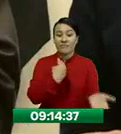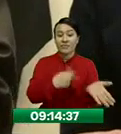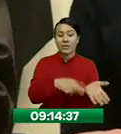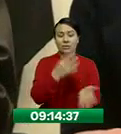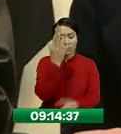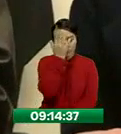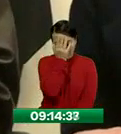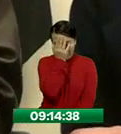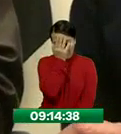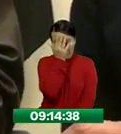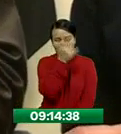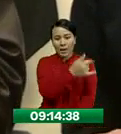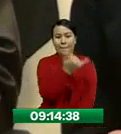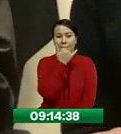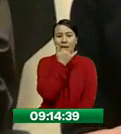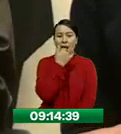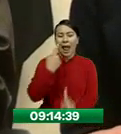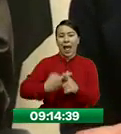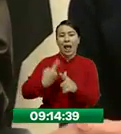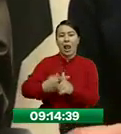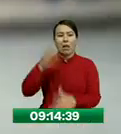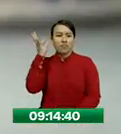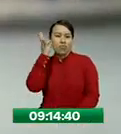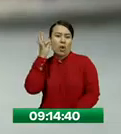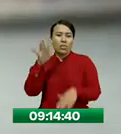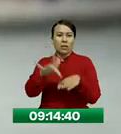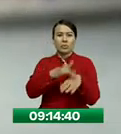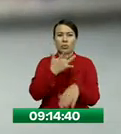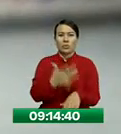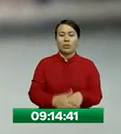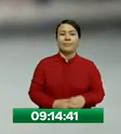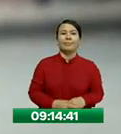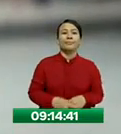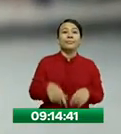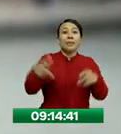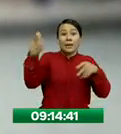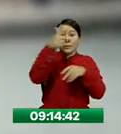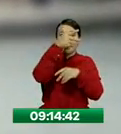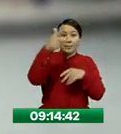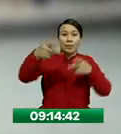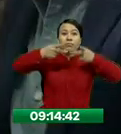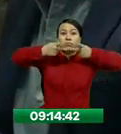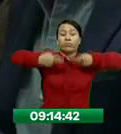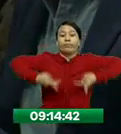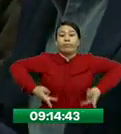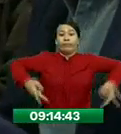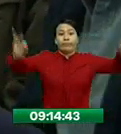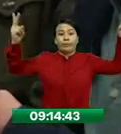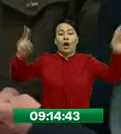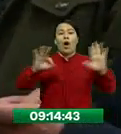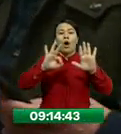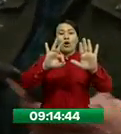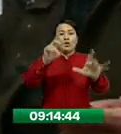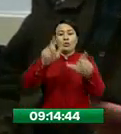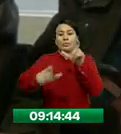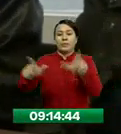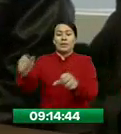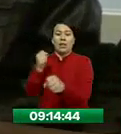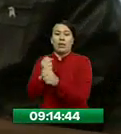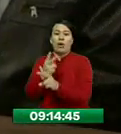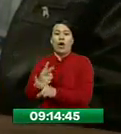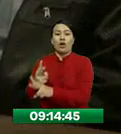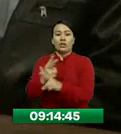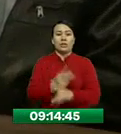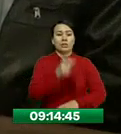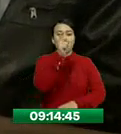de esta manera como lo han hecho alquilando mujeres. Luego que este video se viralizara, Al menos 8 concejales llamaron a